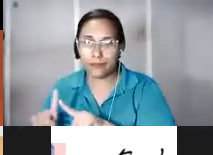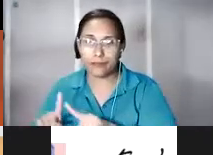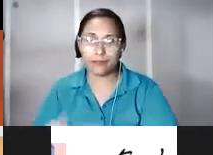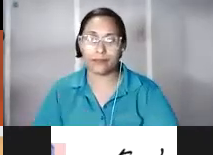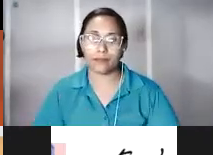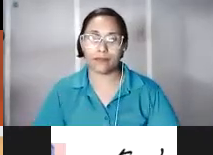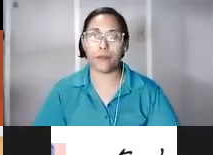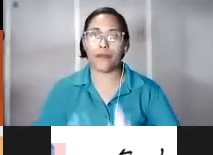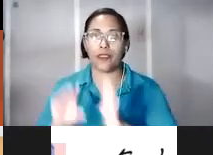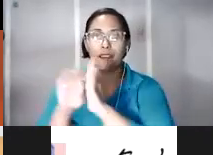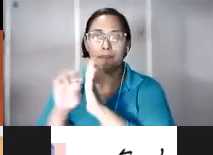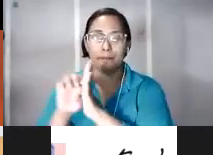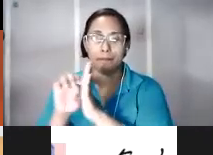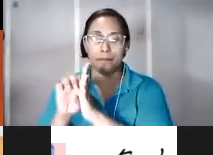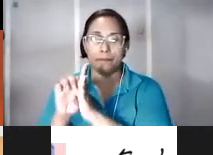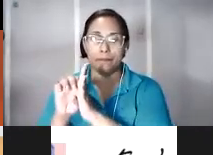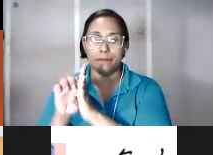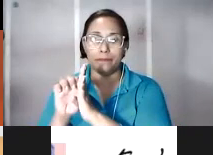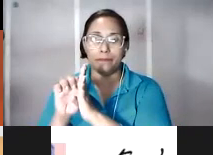Por ejemplo,